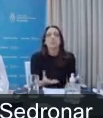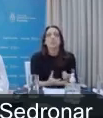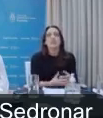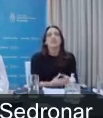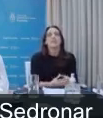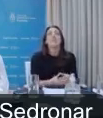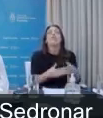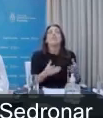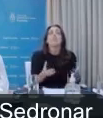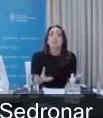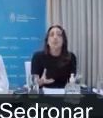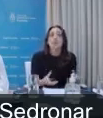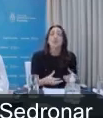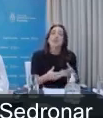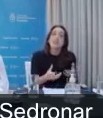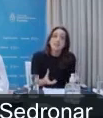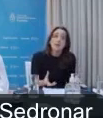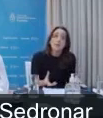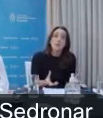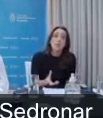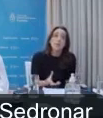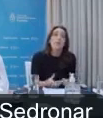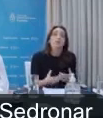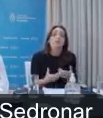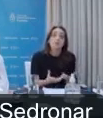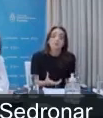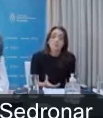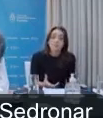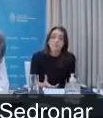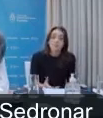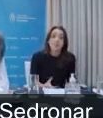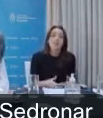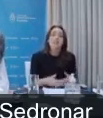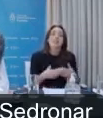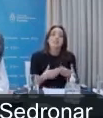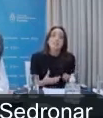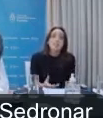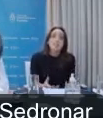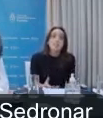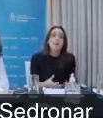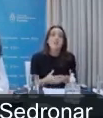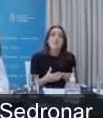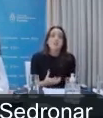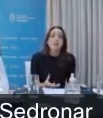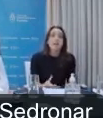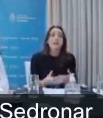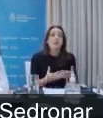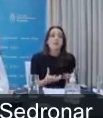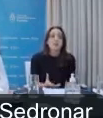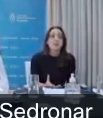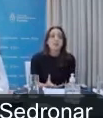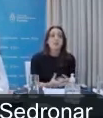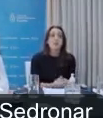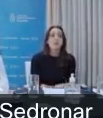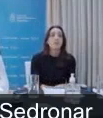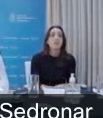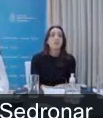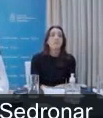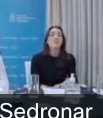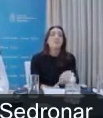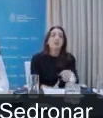montón de políticas de cuidado entre las juventudes que nosotros tenemos que poder visibilizar, nombrar, acompañar,